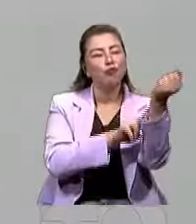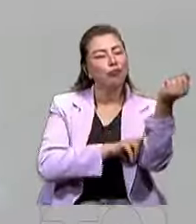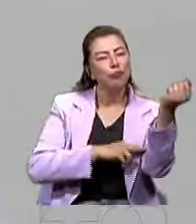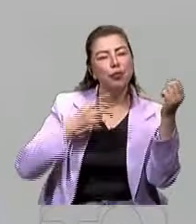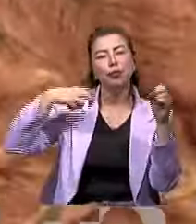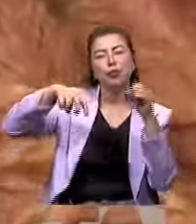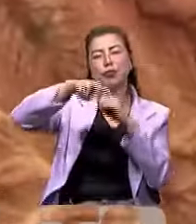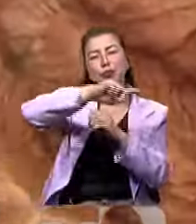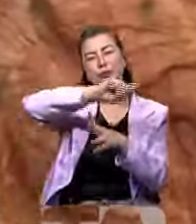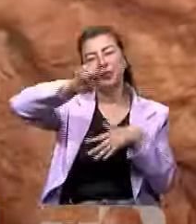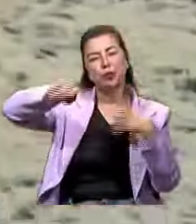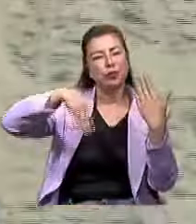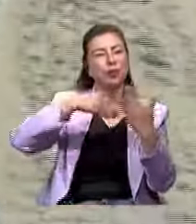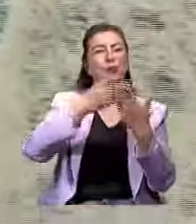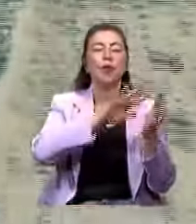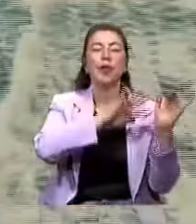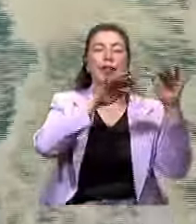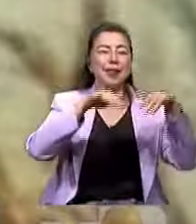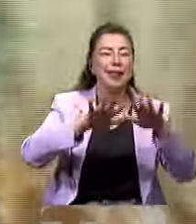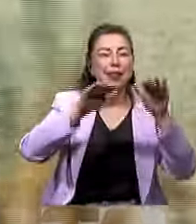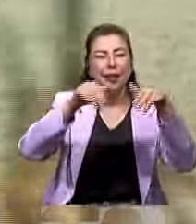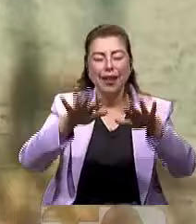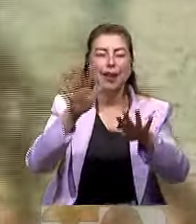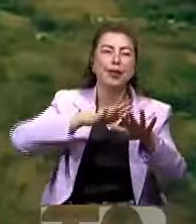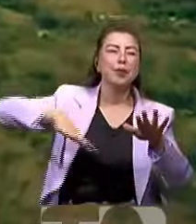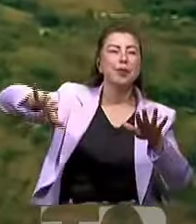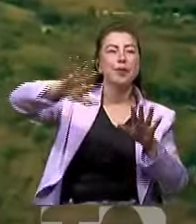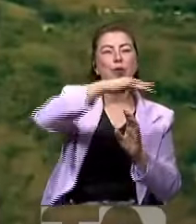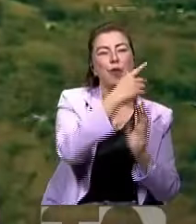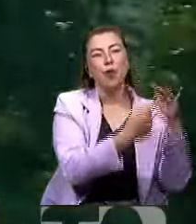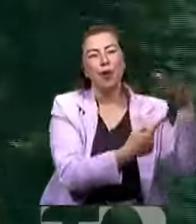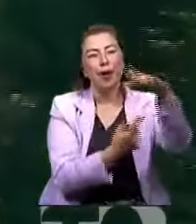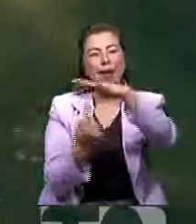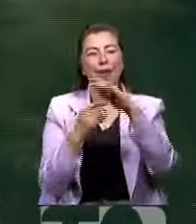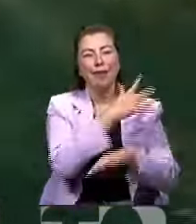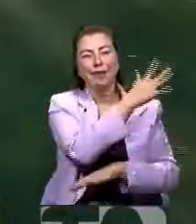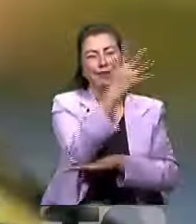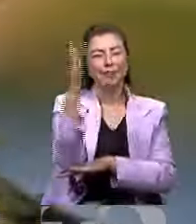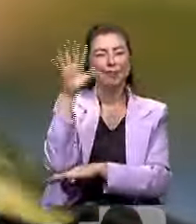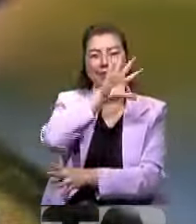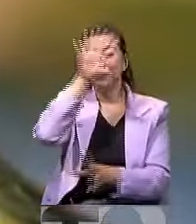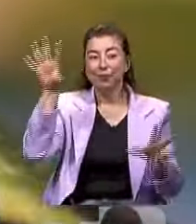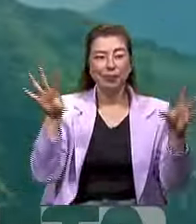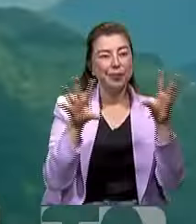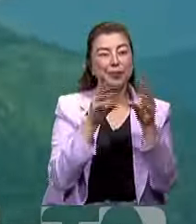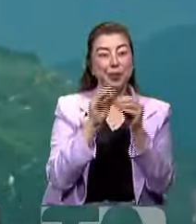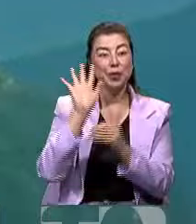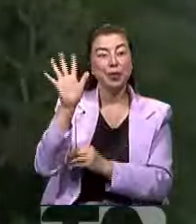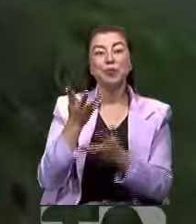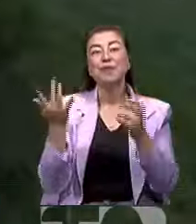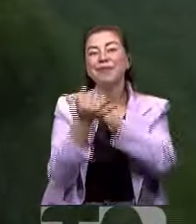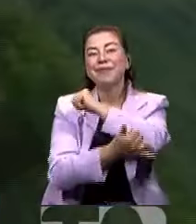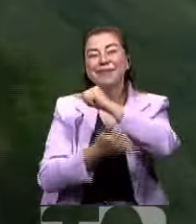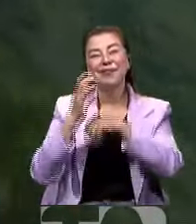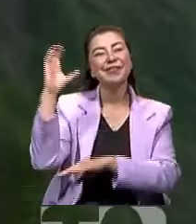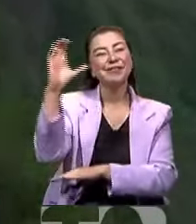tropicales, manglares, desiertos y hasta playas caracterizan a parte de la Sierra Nevada de Colombia. Y es que su variedad natural es